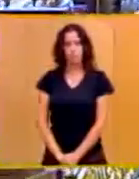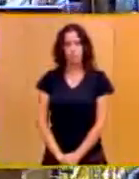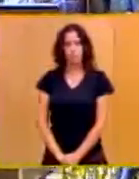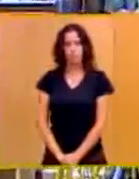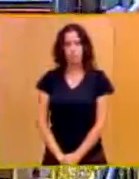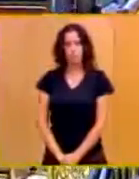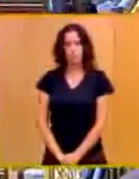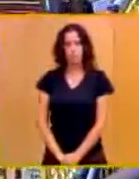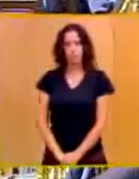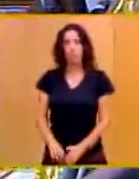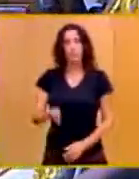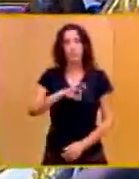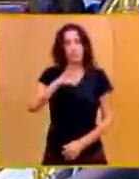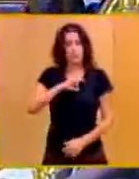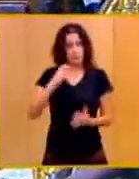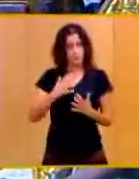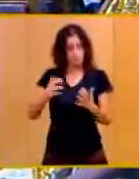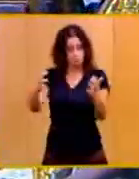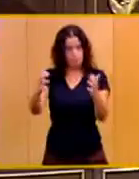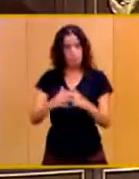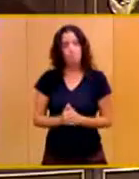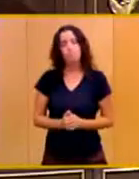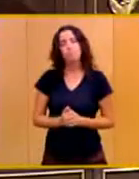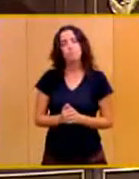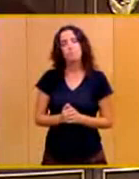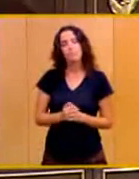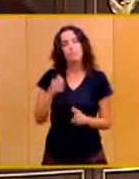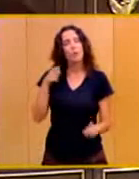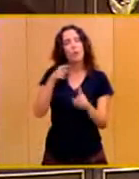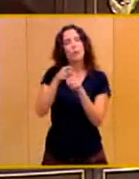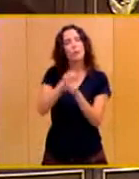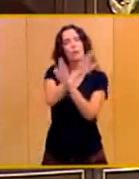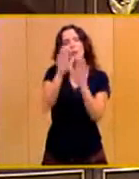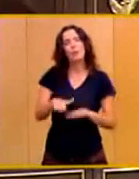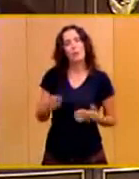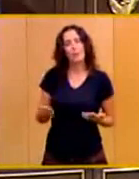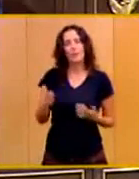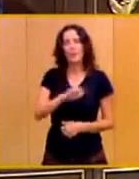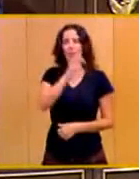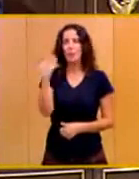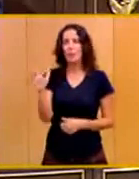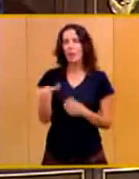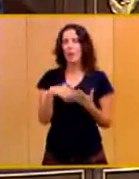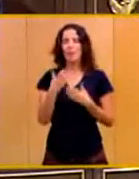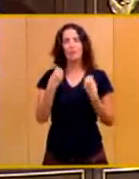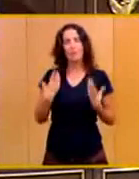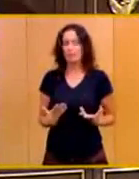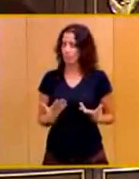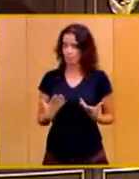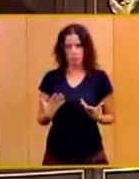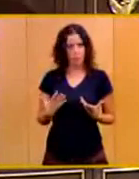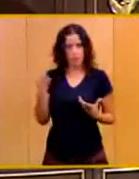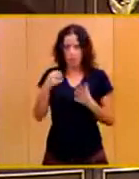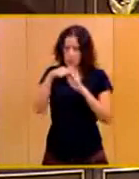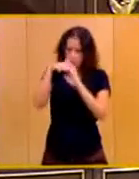Señorías, el objetivo final no es quedar bien con Europa, sino ir al fondo de la cuestión, es decir,